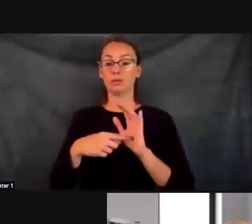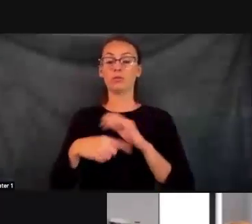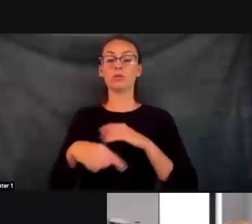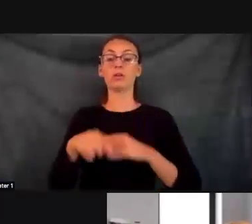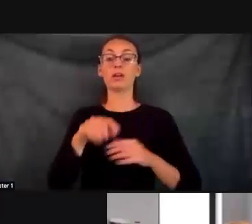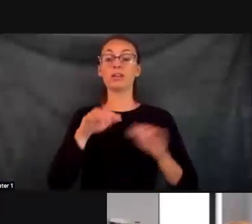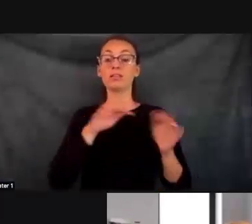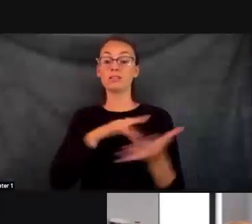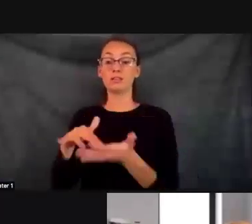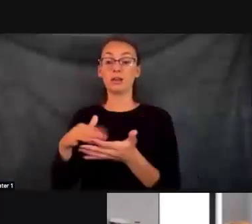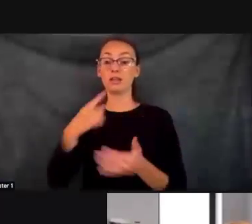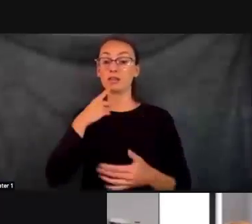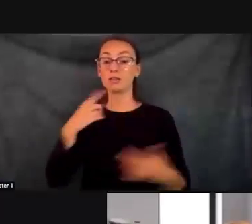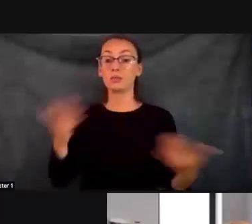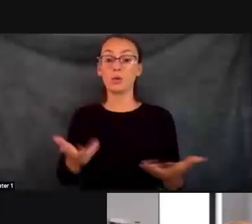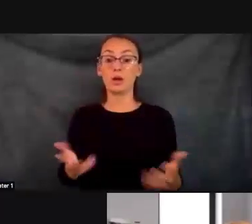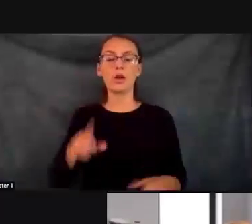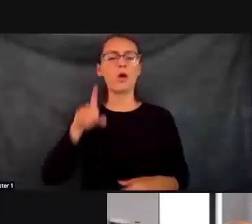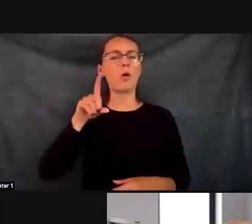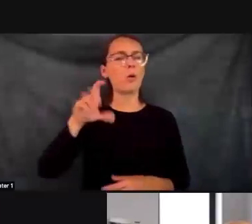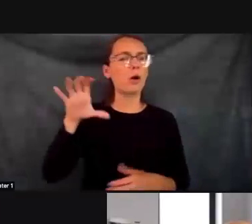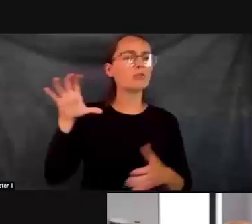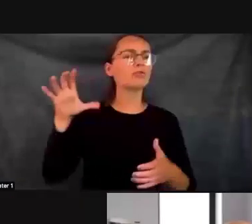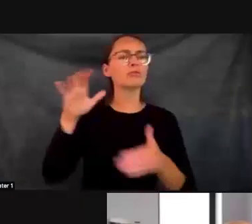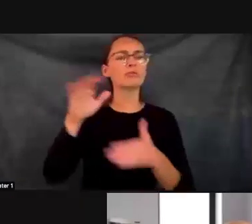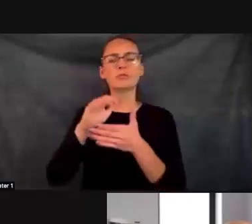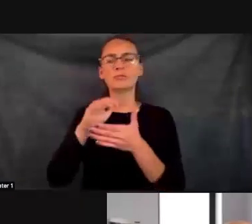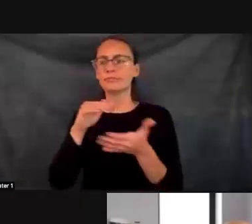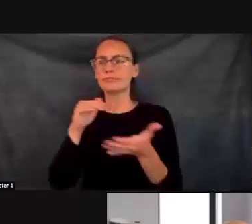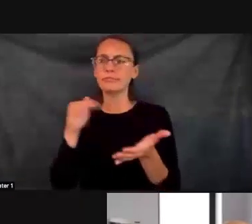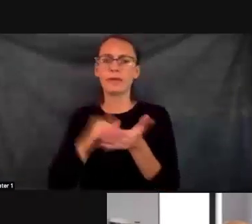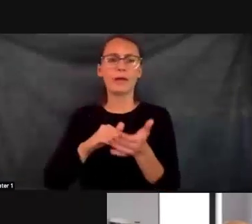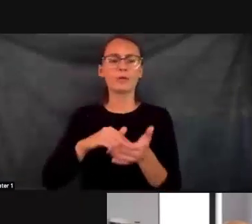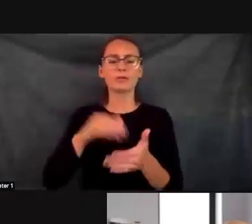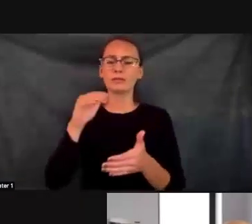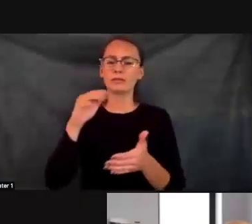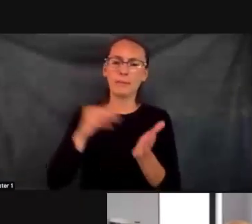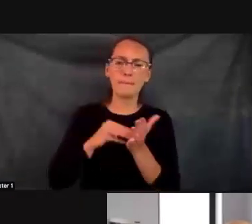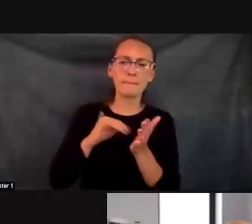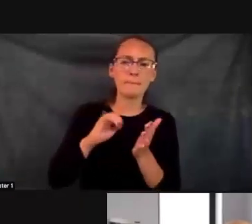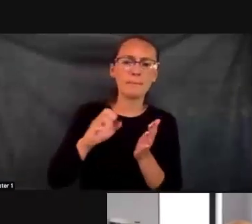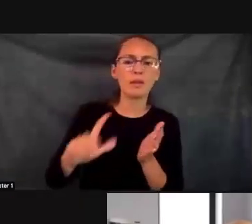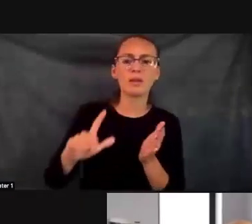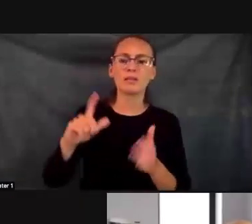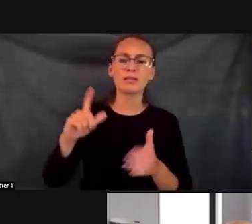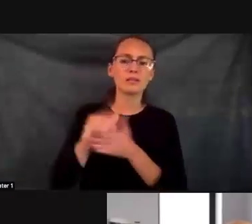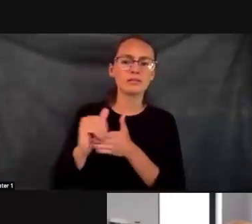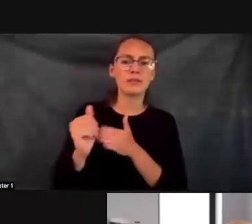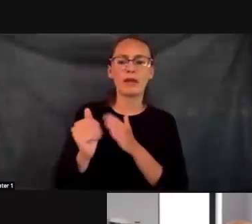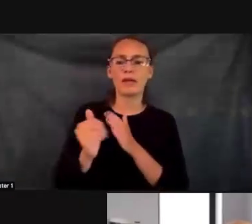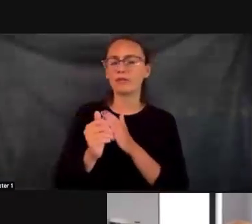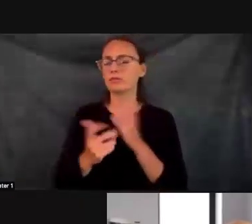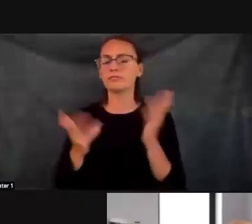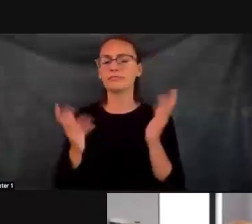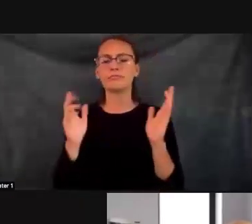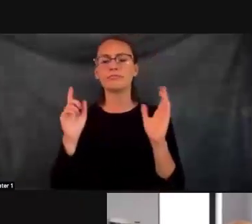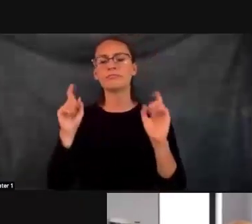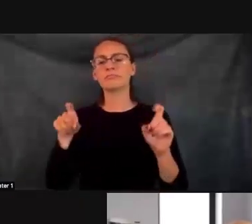Un estudio podría declarar que podemos ahorrar millones de dólares